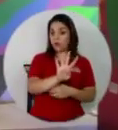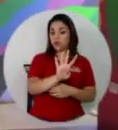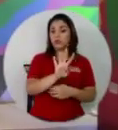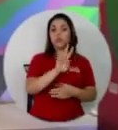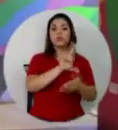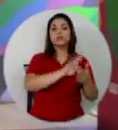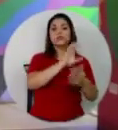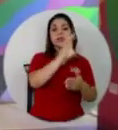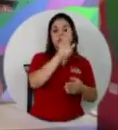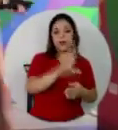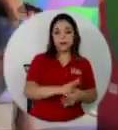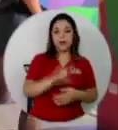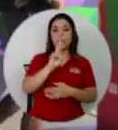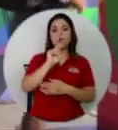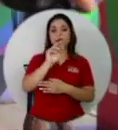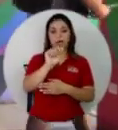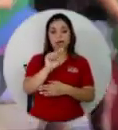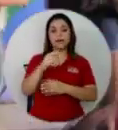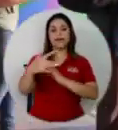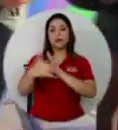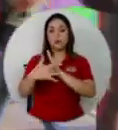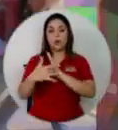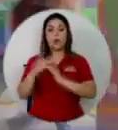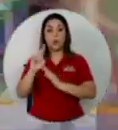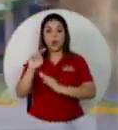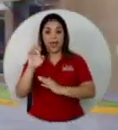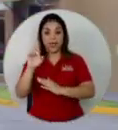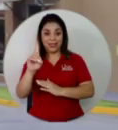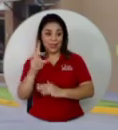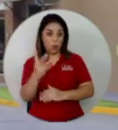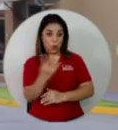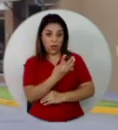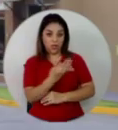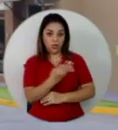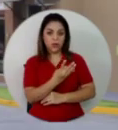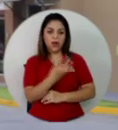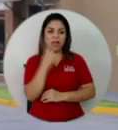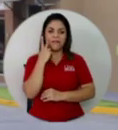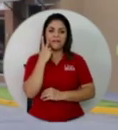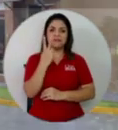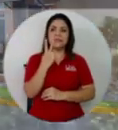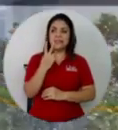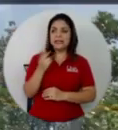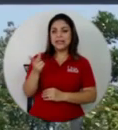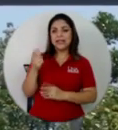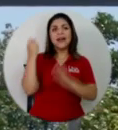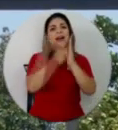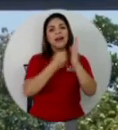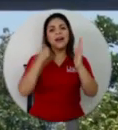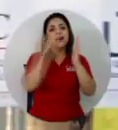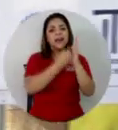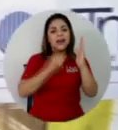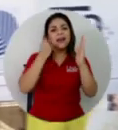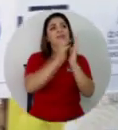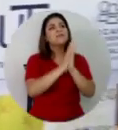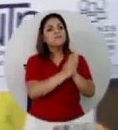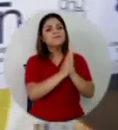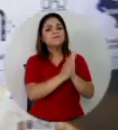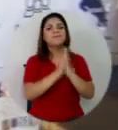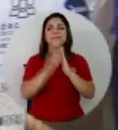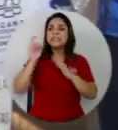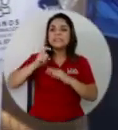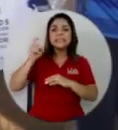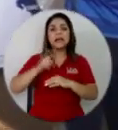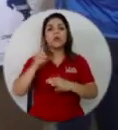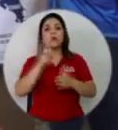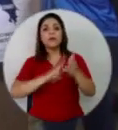adicionales, la UCR, la UNA, el Tecnológico y la UNED, vimos que podía darse una respuesta a esa demanda, a